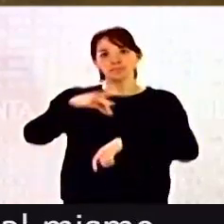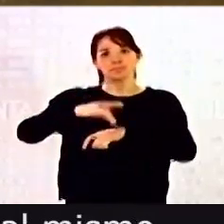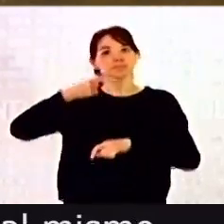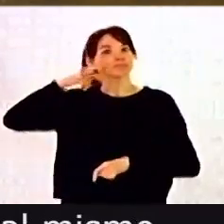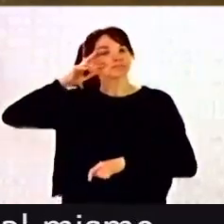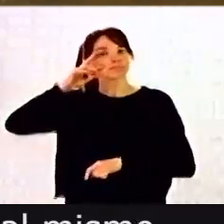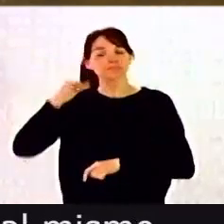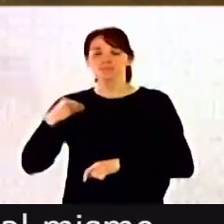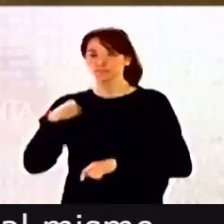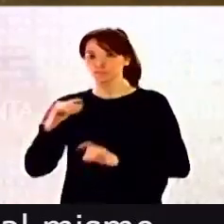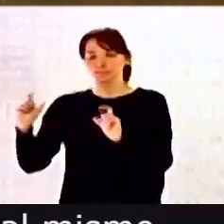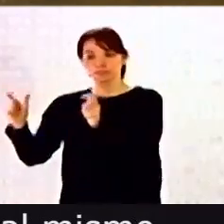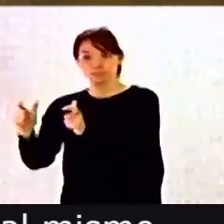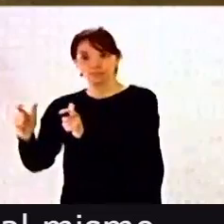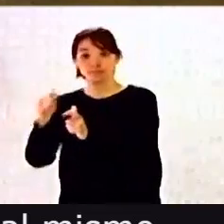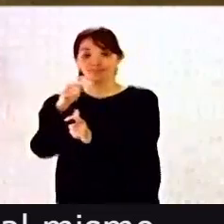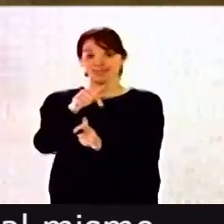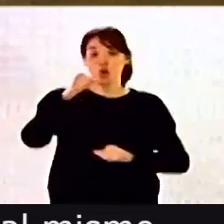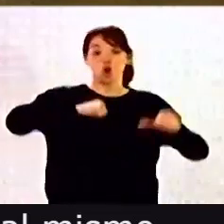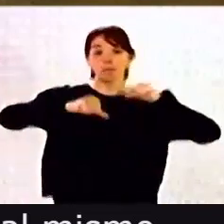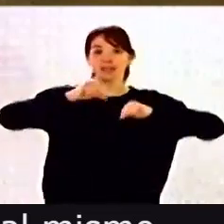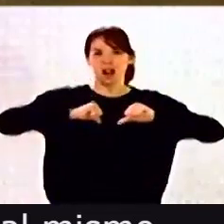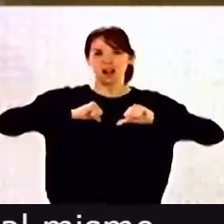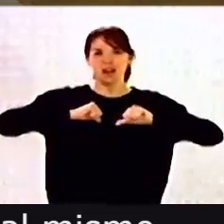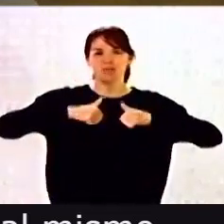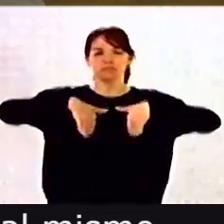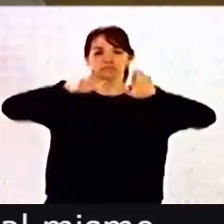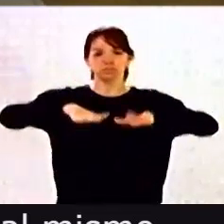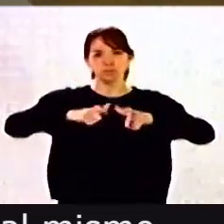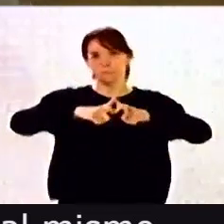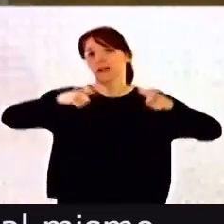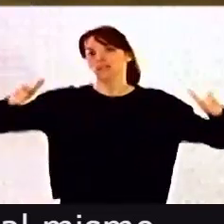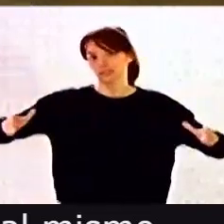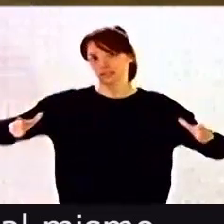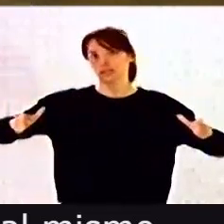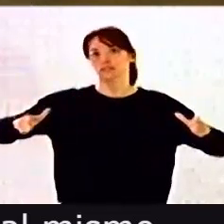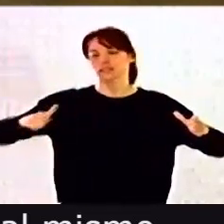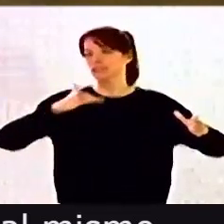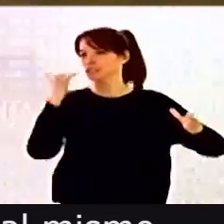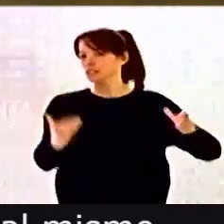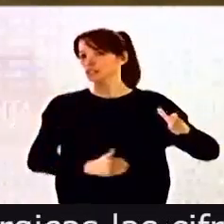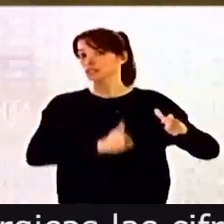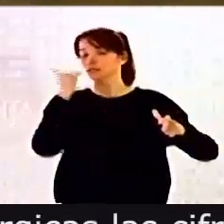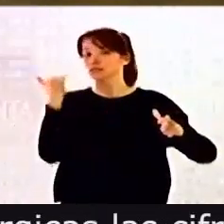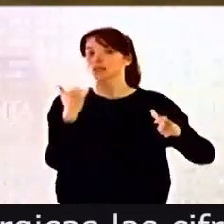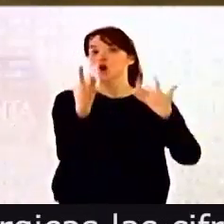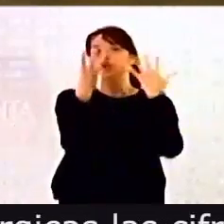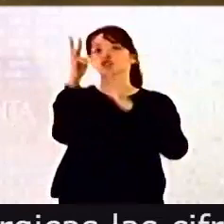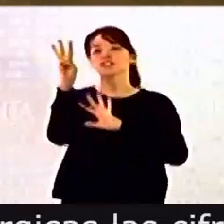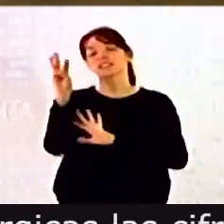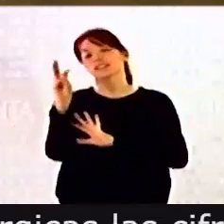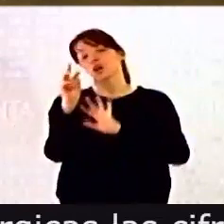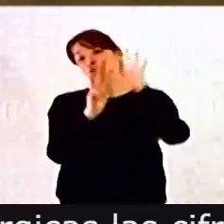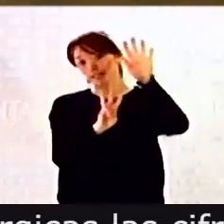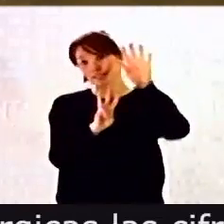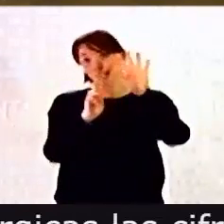intervenciones quirúrgicas, las cifras son todavía mayores. La reducción ha sido de casi un